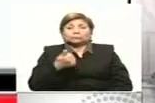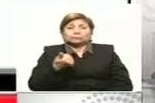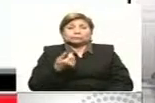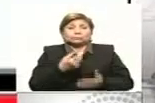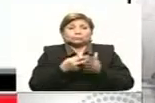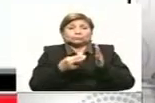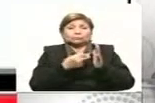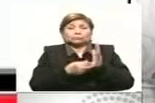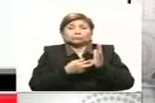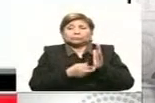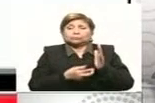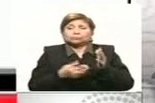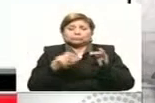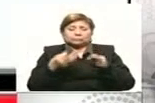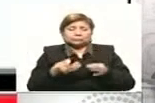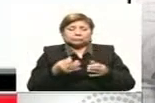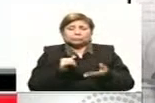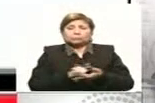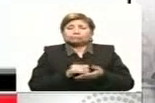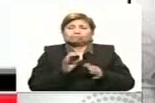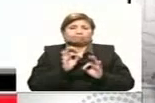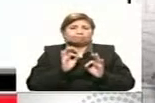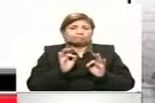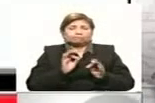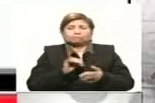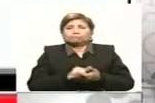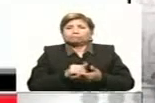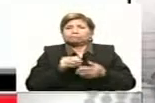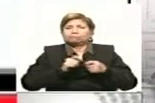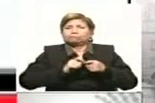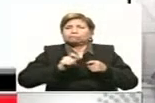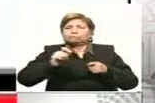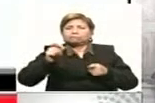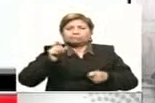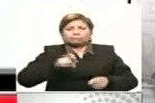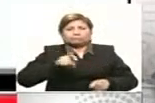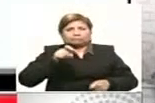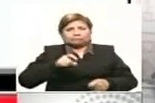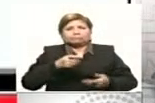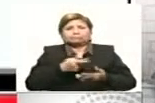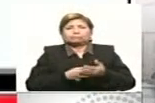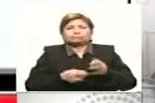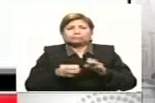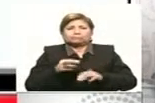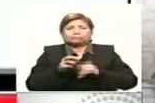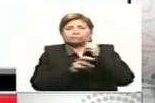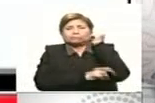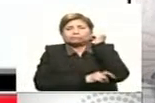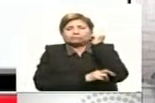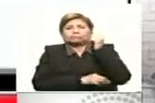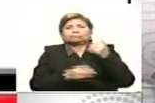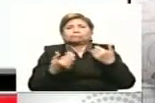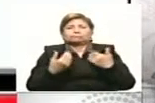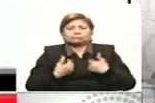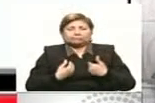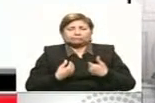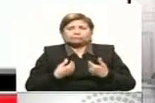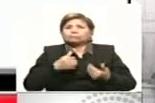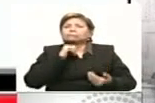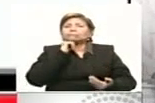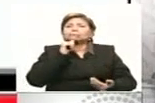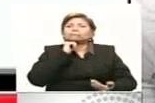pliegos, definitivamente todavía está lejos de las necesidades que tenemos en el país y las brechas que tenemos, de la falta